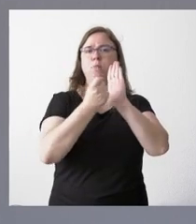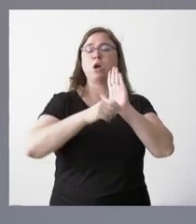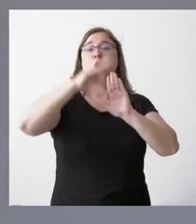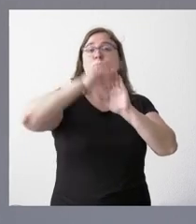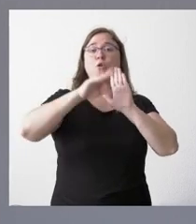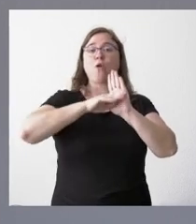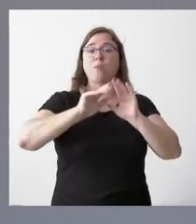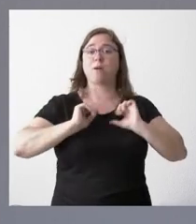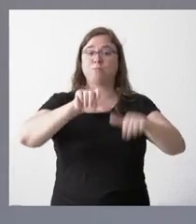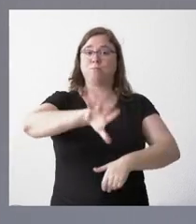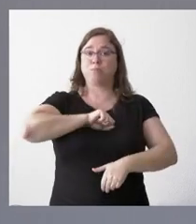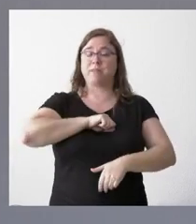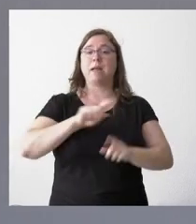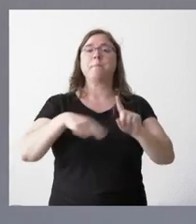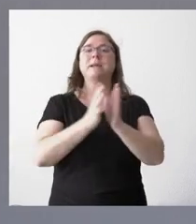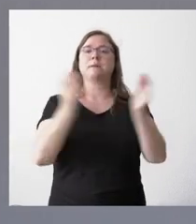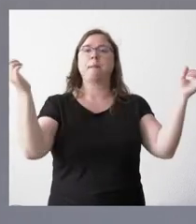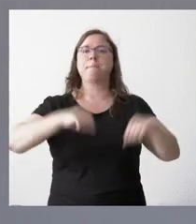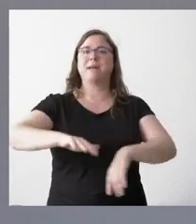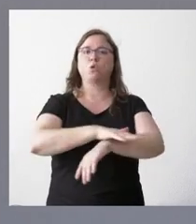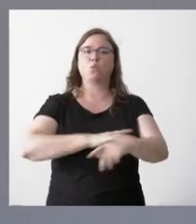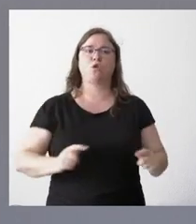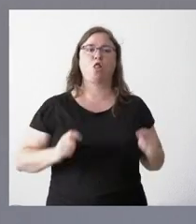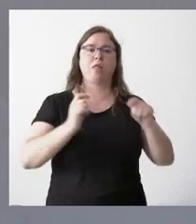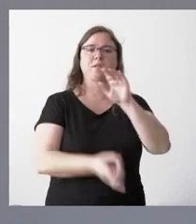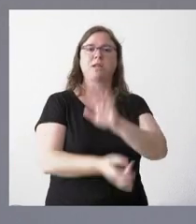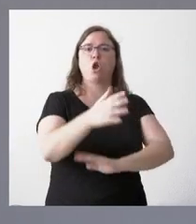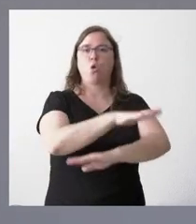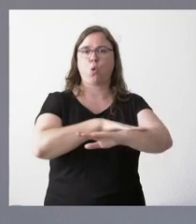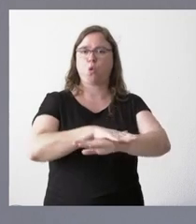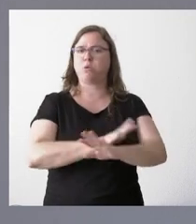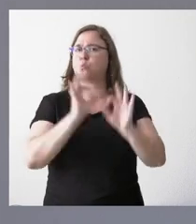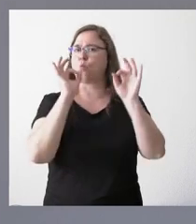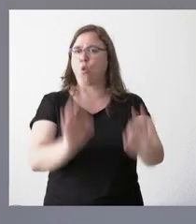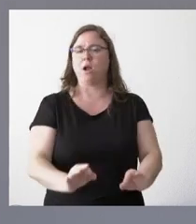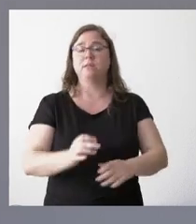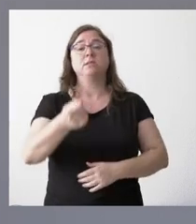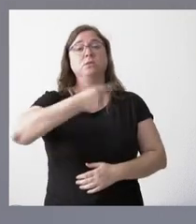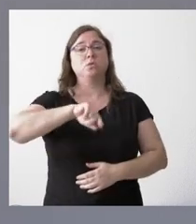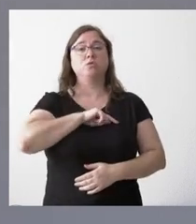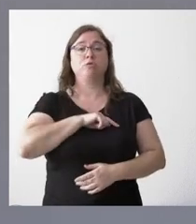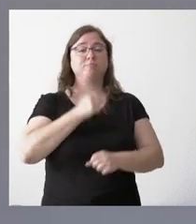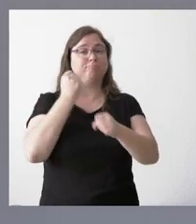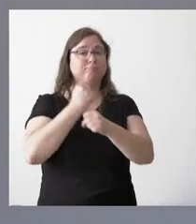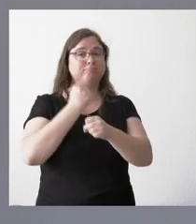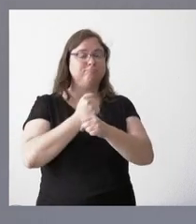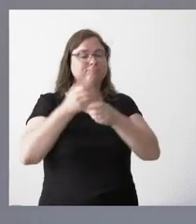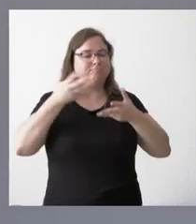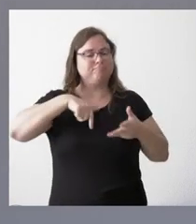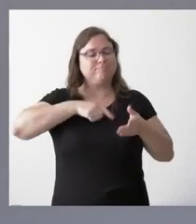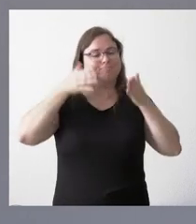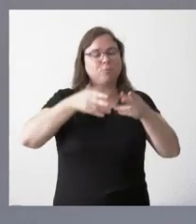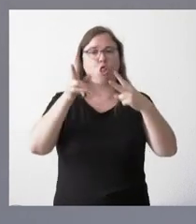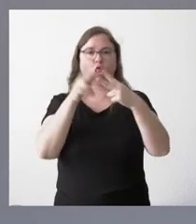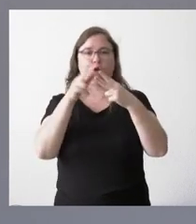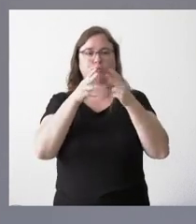investidura y del pacto de gobierno que constituyó este gobierno. A partir de ahí, hemos centrado nuestra actividad en 2 elementos